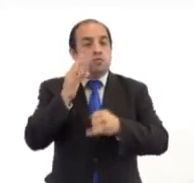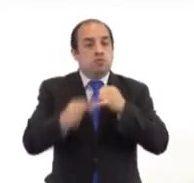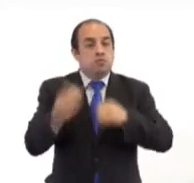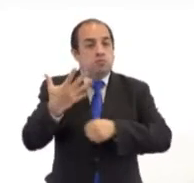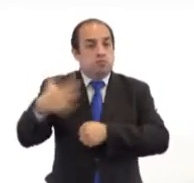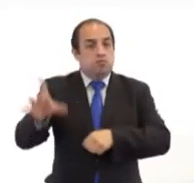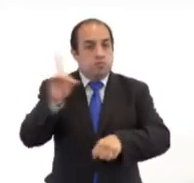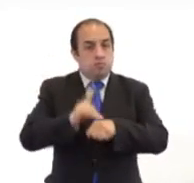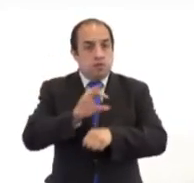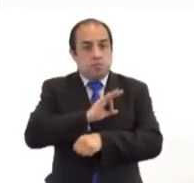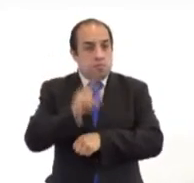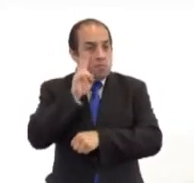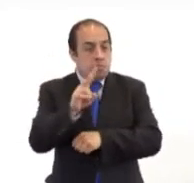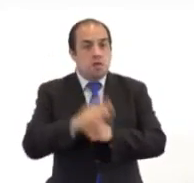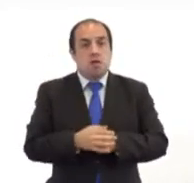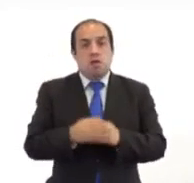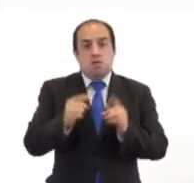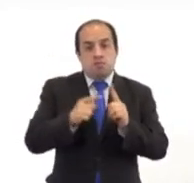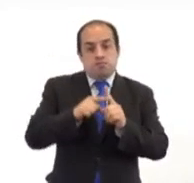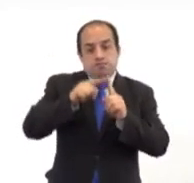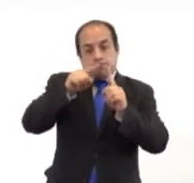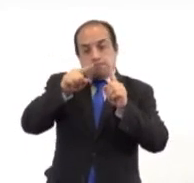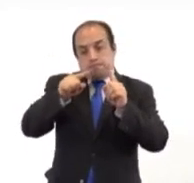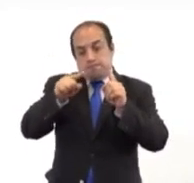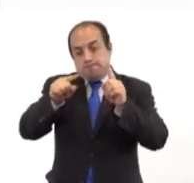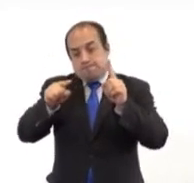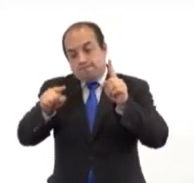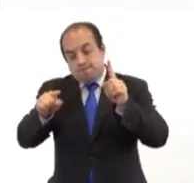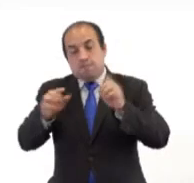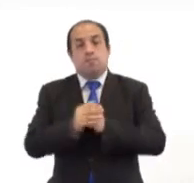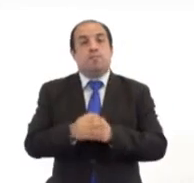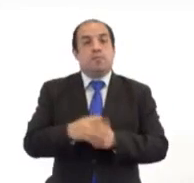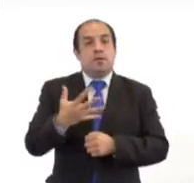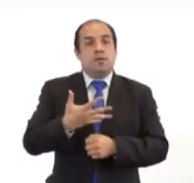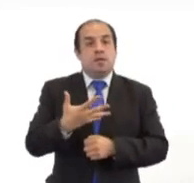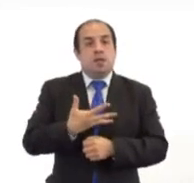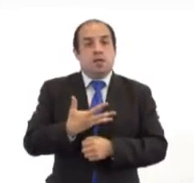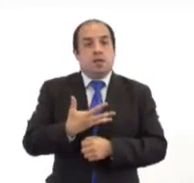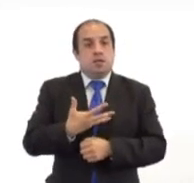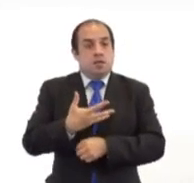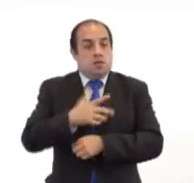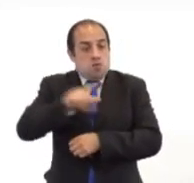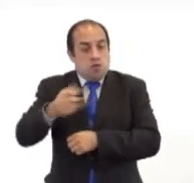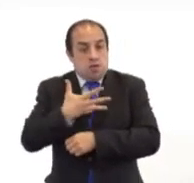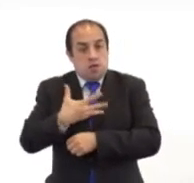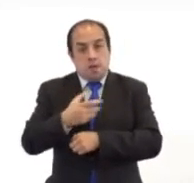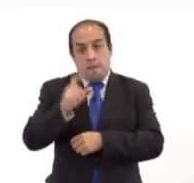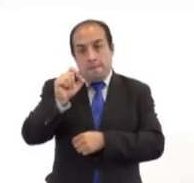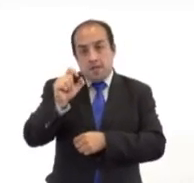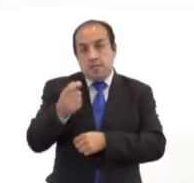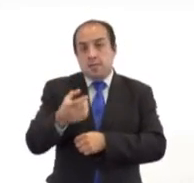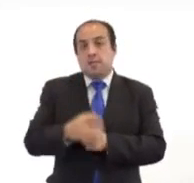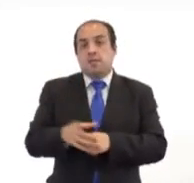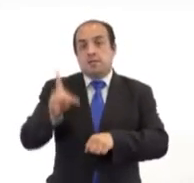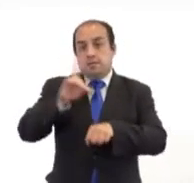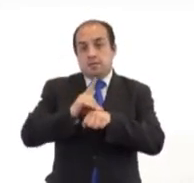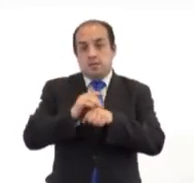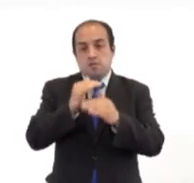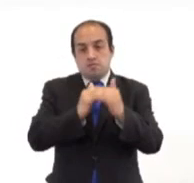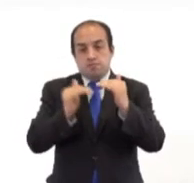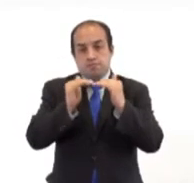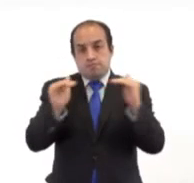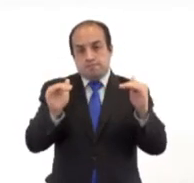pueden ver ya una pendiente muy marcada de disminución después de cerca de 20 días de estabilidad relativa.